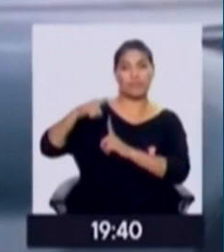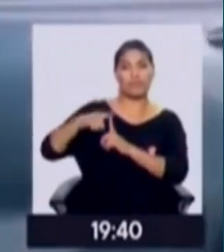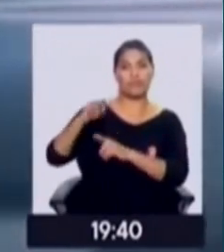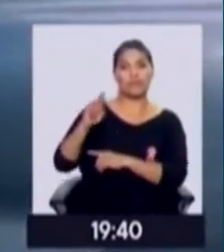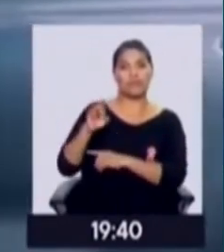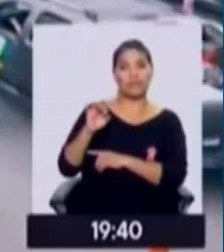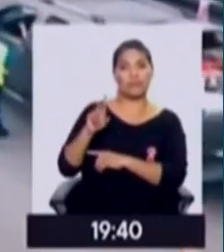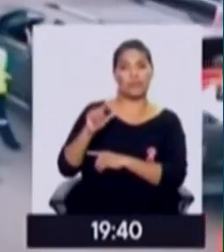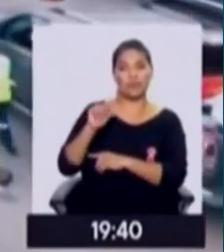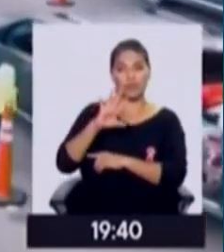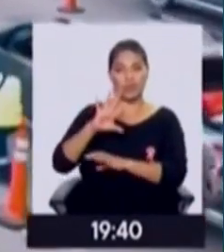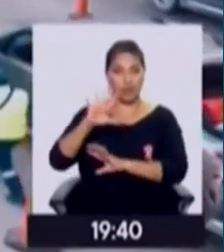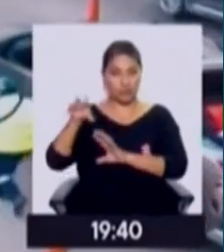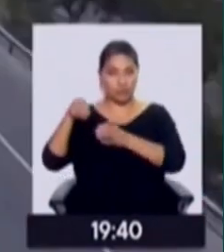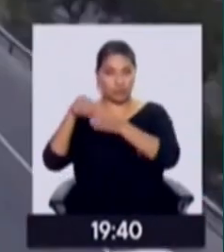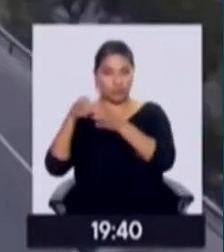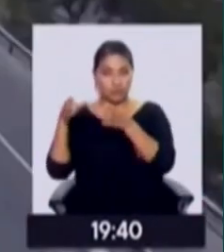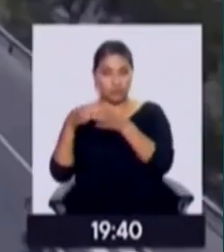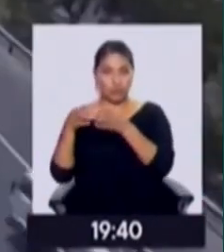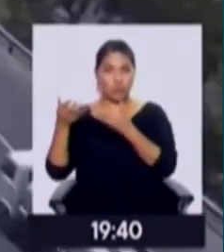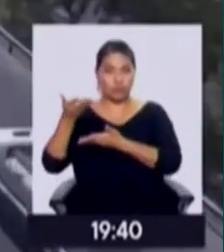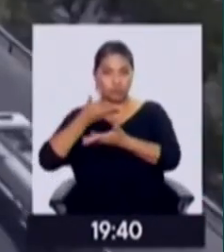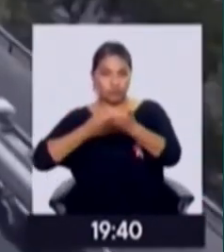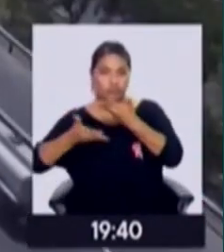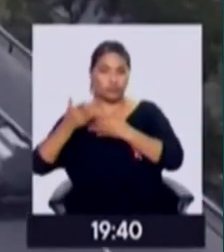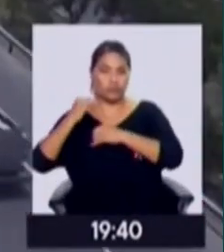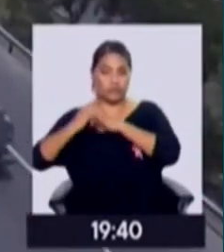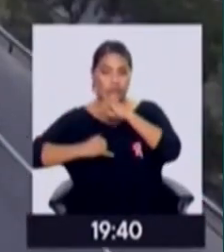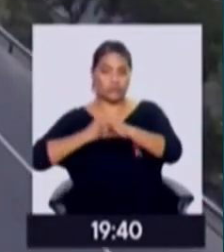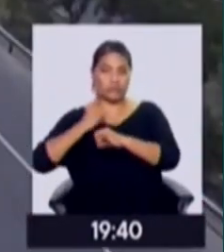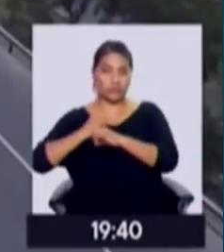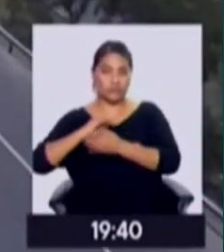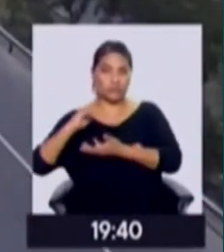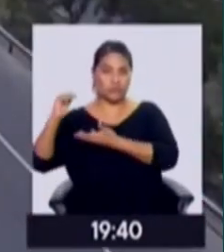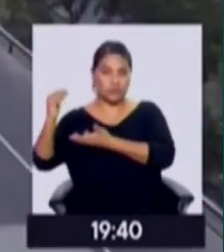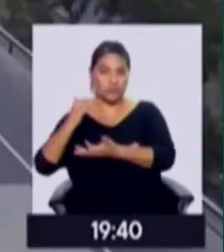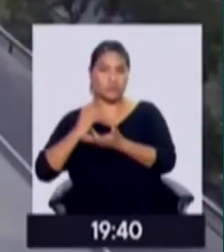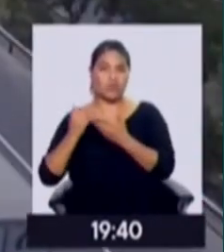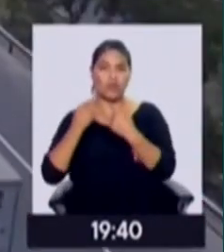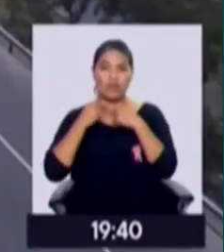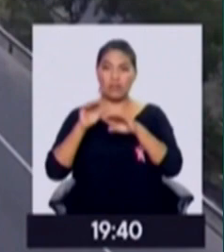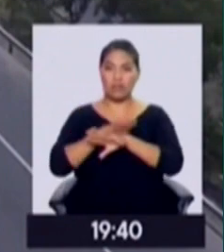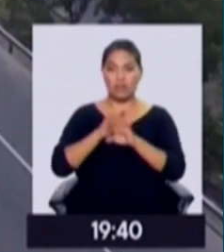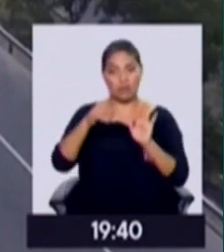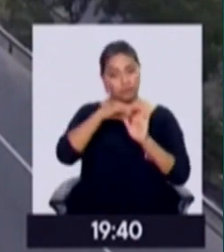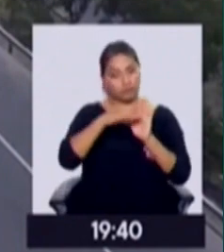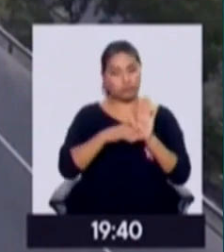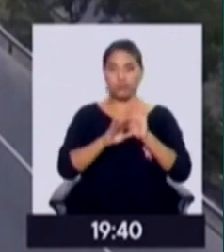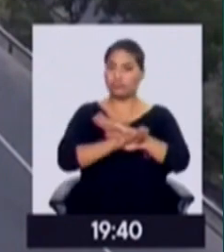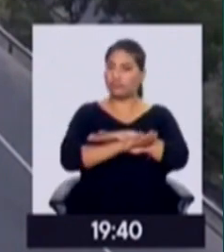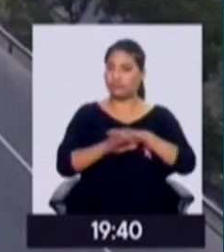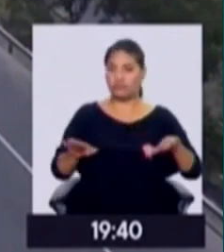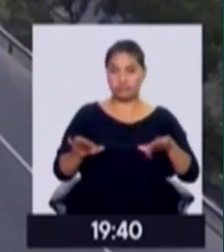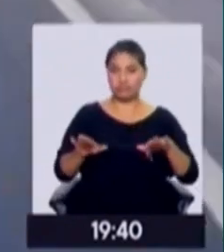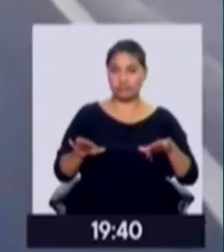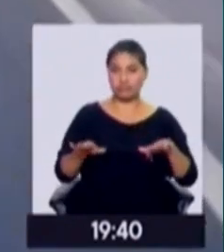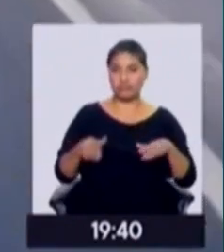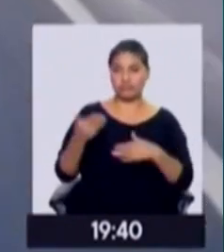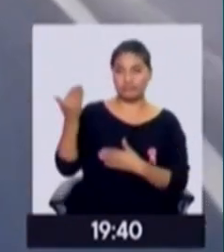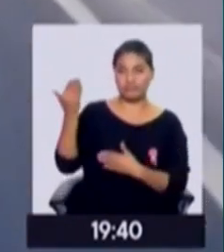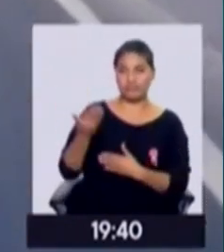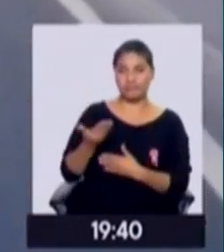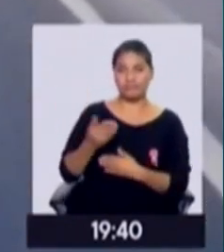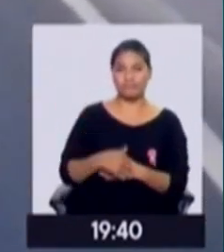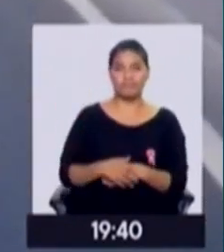peajes que administra Rutas de Lima, más allá de eso, cuando se firma un contrato y uno se